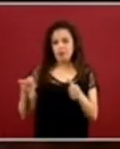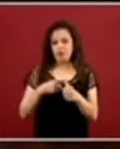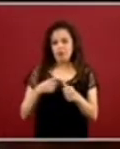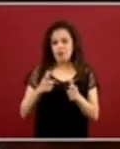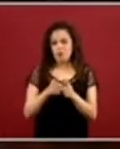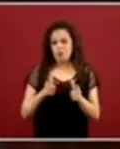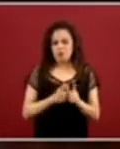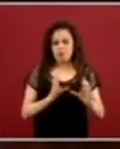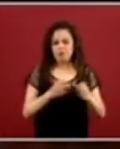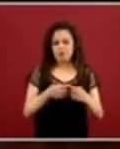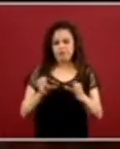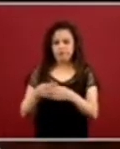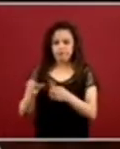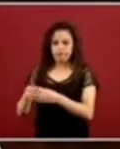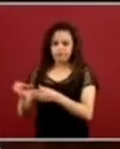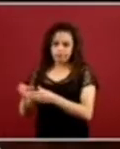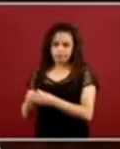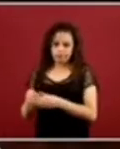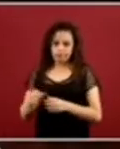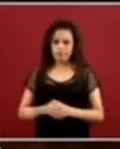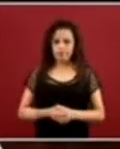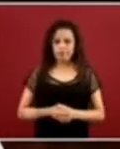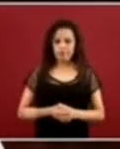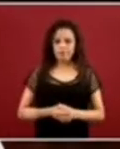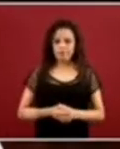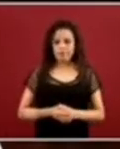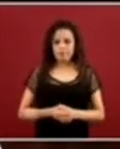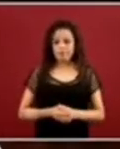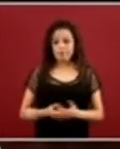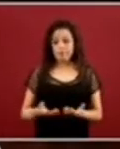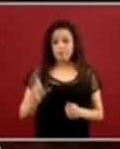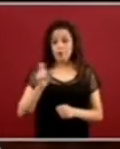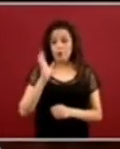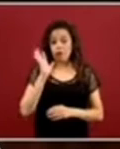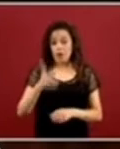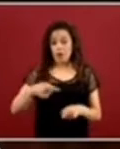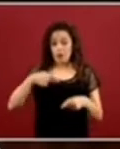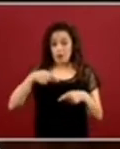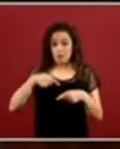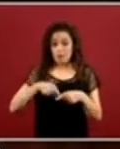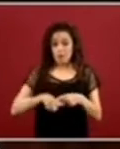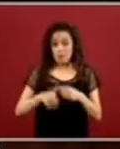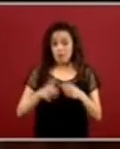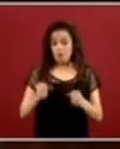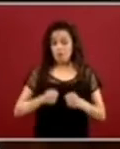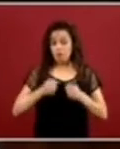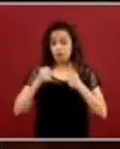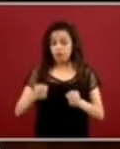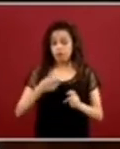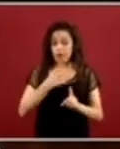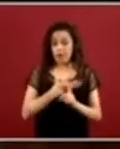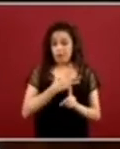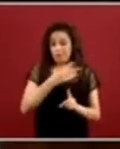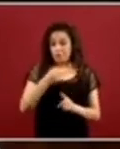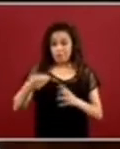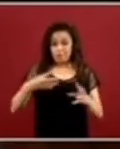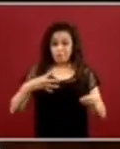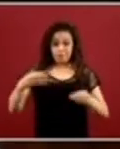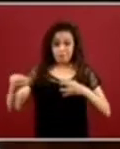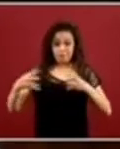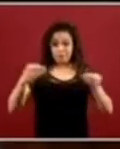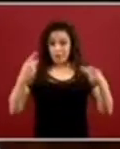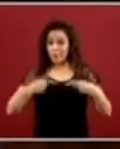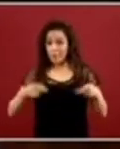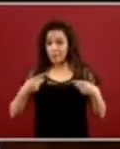días, de tal manera que antes de que inicie el periodo más álgido de la transmisión de la epidemia, estaremos con